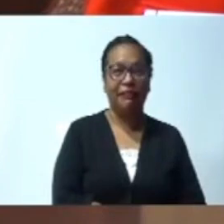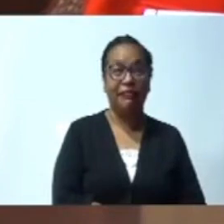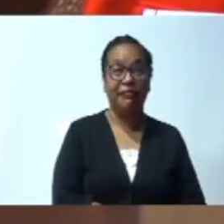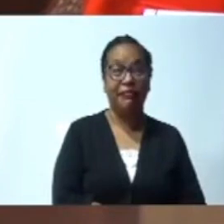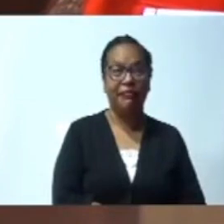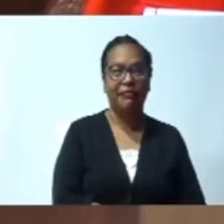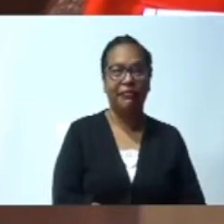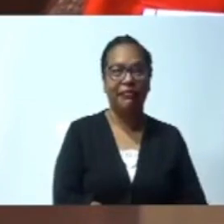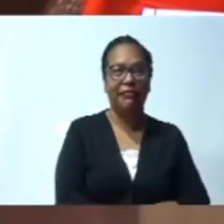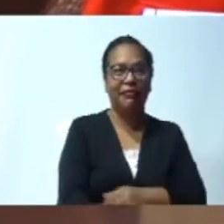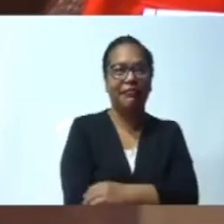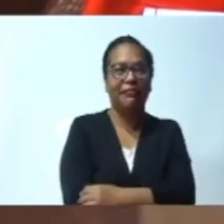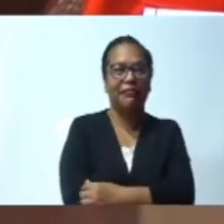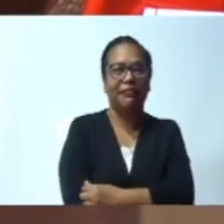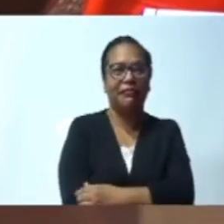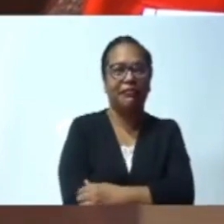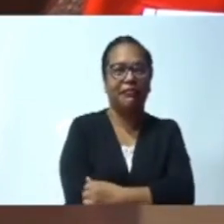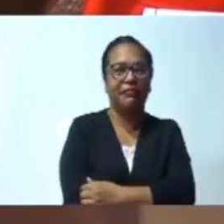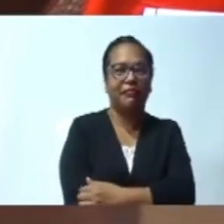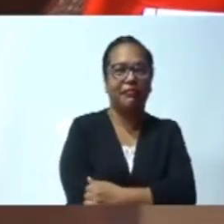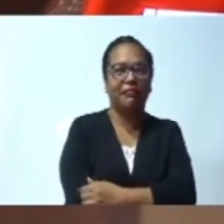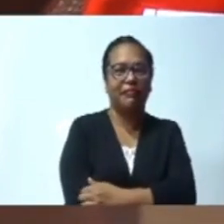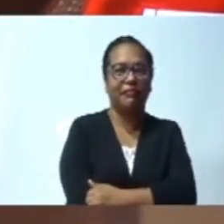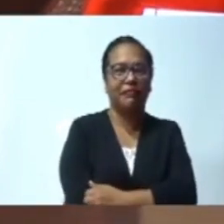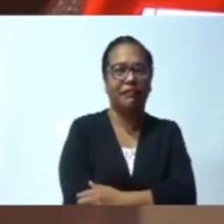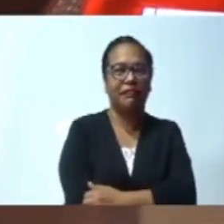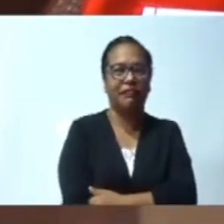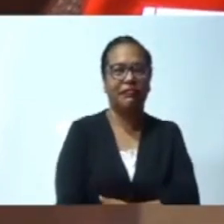Bueno, un momentito, Dionisio.